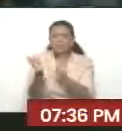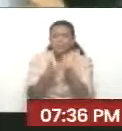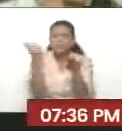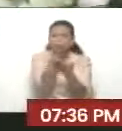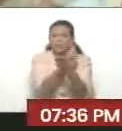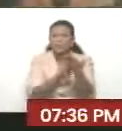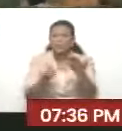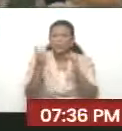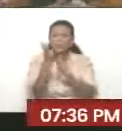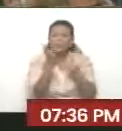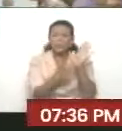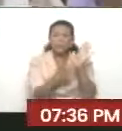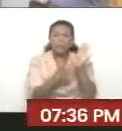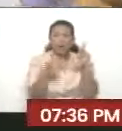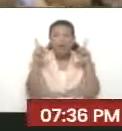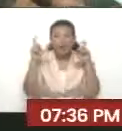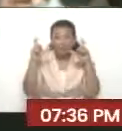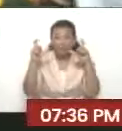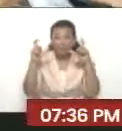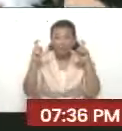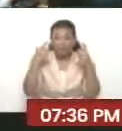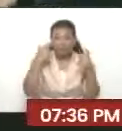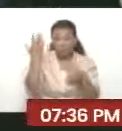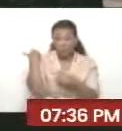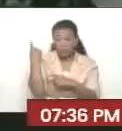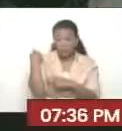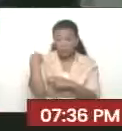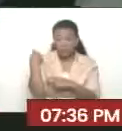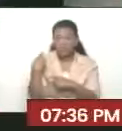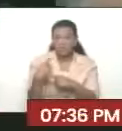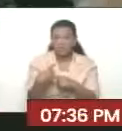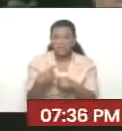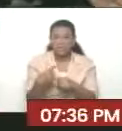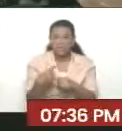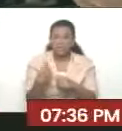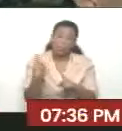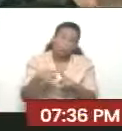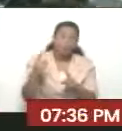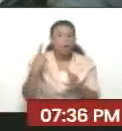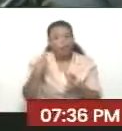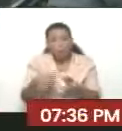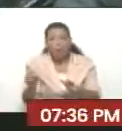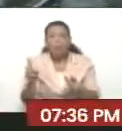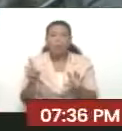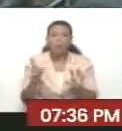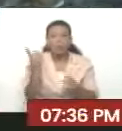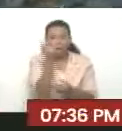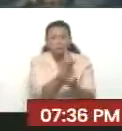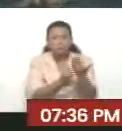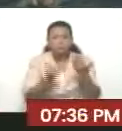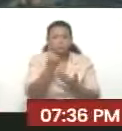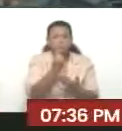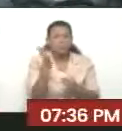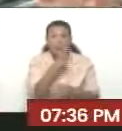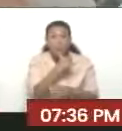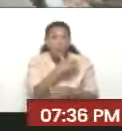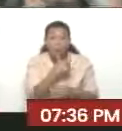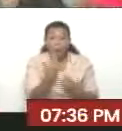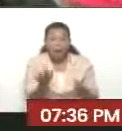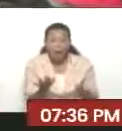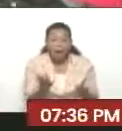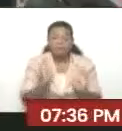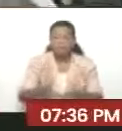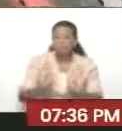Yo publiqué ayer una foto. Bueno, aquí hay uno que también hizo la gente. ¿No lo tiene?